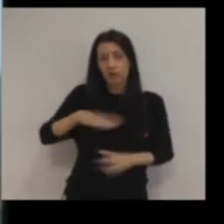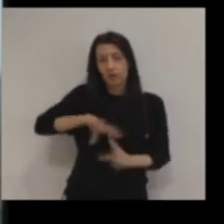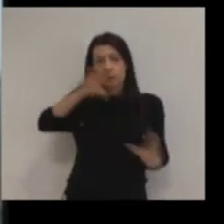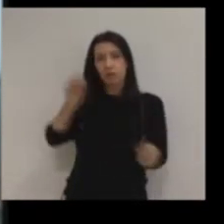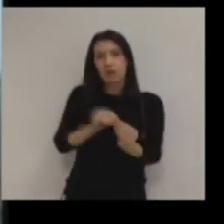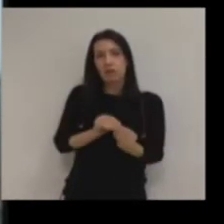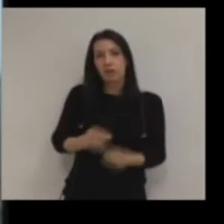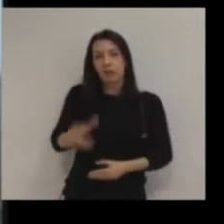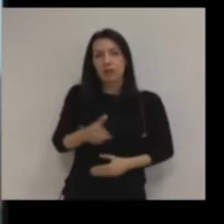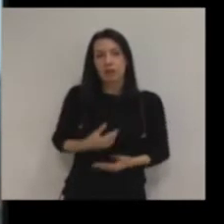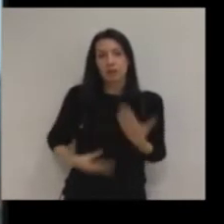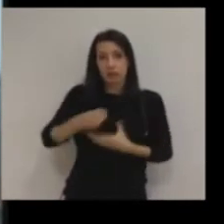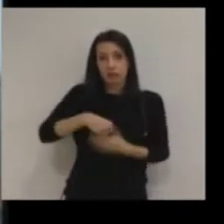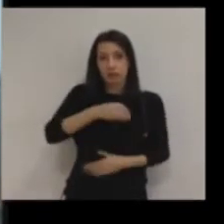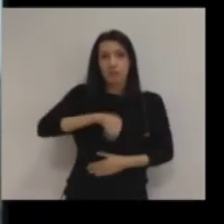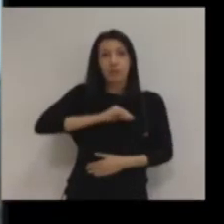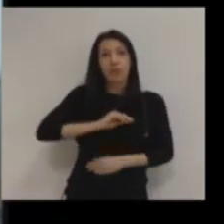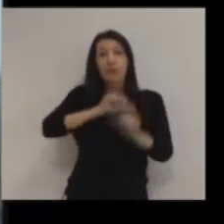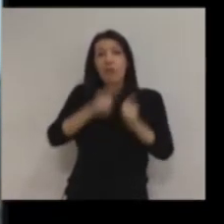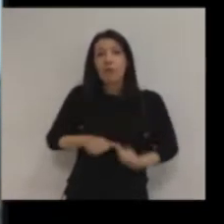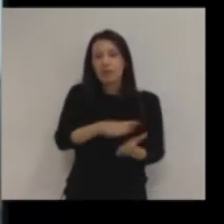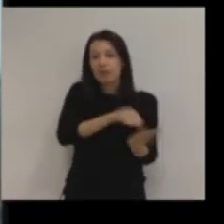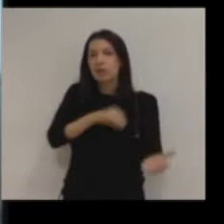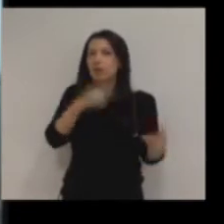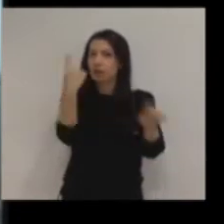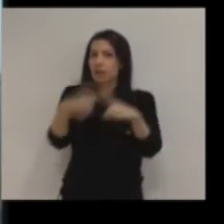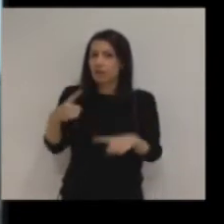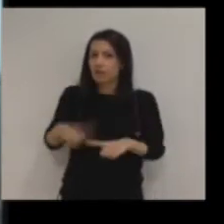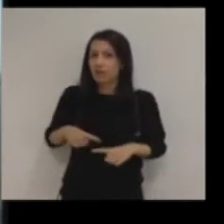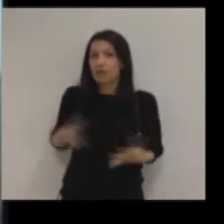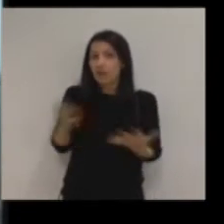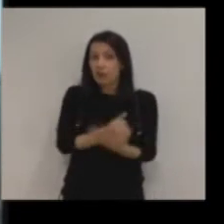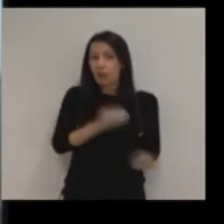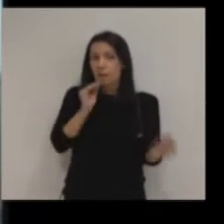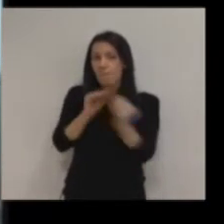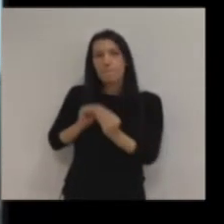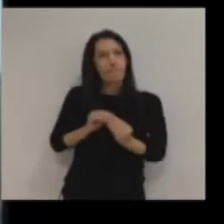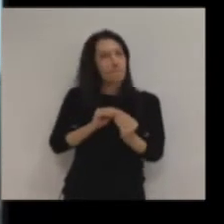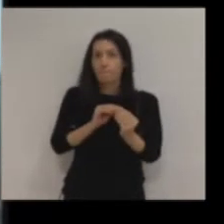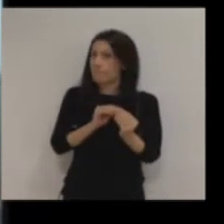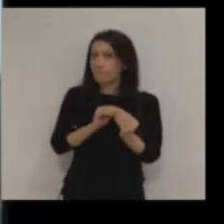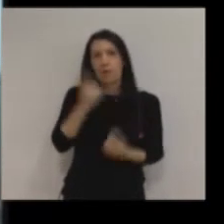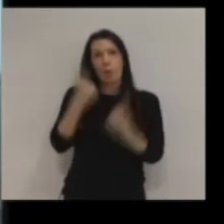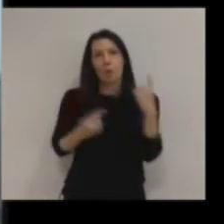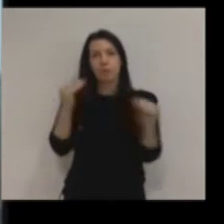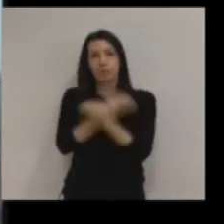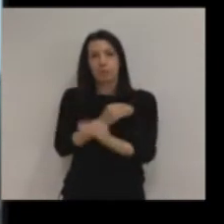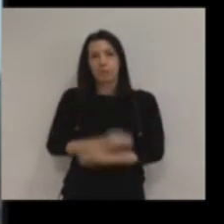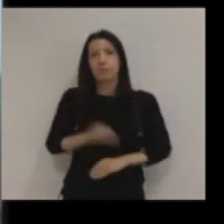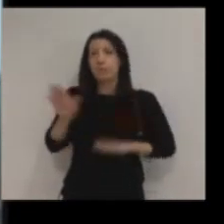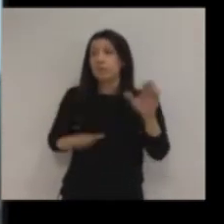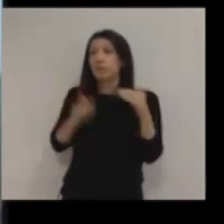interpretaciones también son muy diversas y desde luego yo tampoco en todas estoy de acuerdo. Gracias,